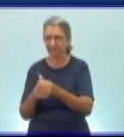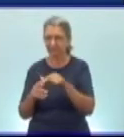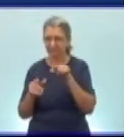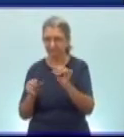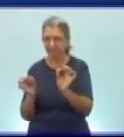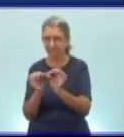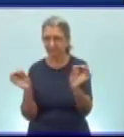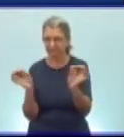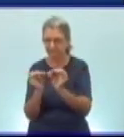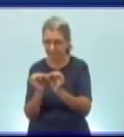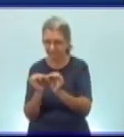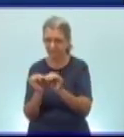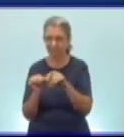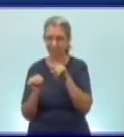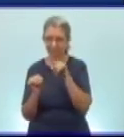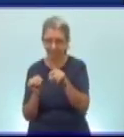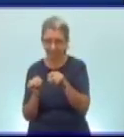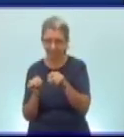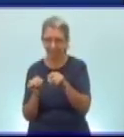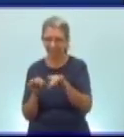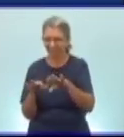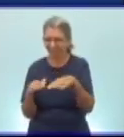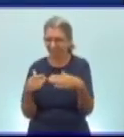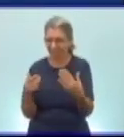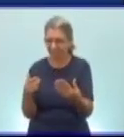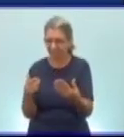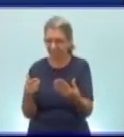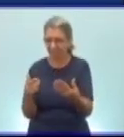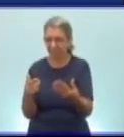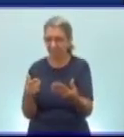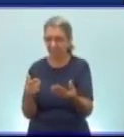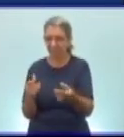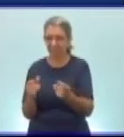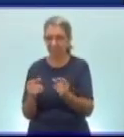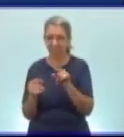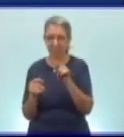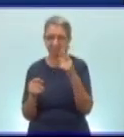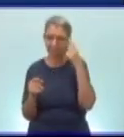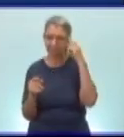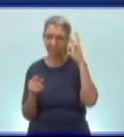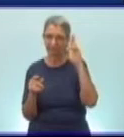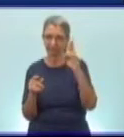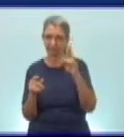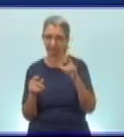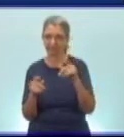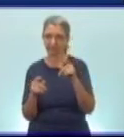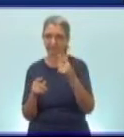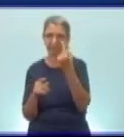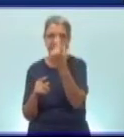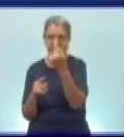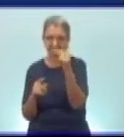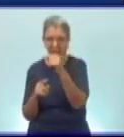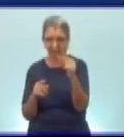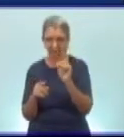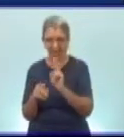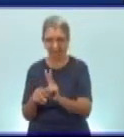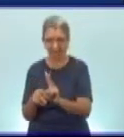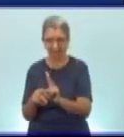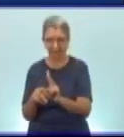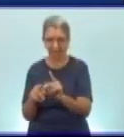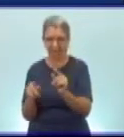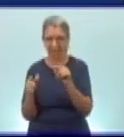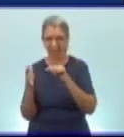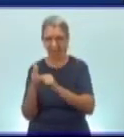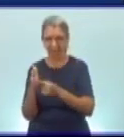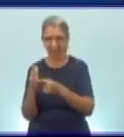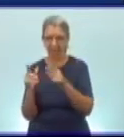elástica. Para determinarla hay una expresión bien sencilla. Recuerden que es un medio de la constante elástica por la longitud de